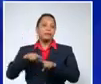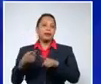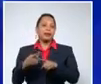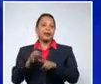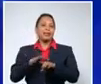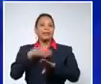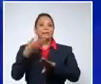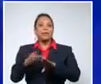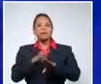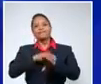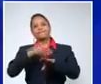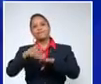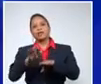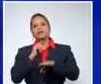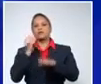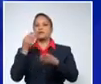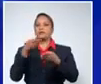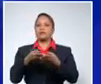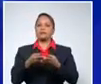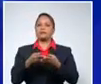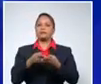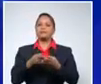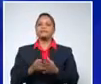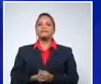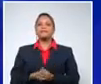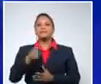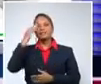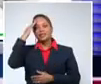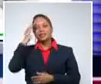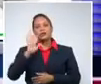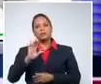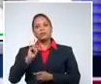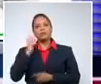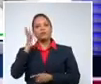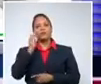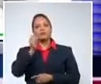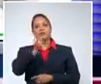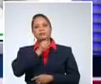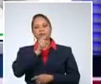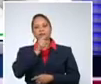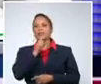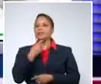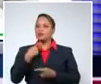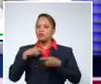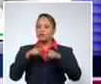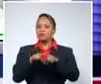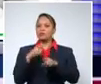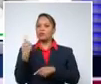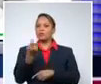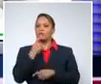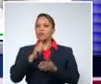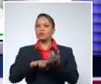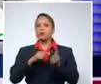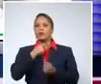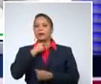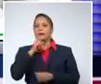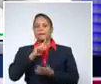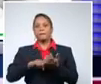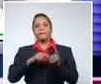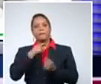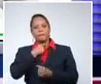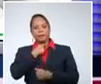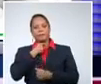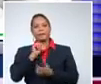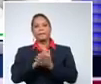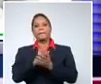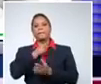cuando lleguemos a los hospitales. Gracias, doctor. Le esperamos mañana en conferencia de prensa. Estará con ustedes el buen amigo Pepe Mejías. Nos despedimos hasta el lunes, pero